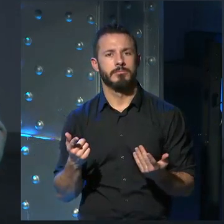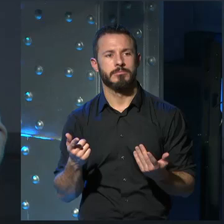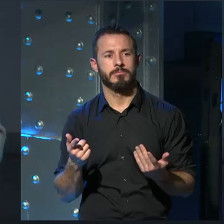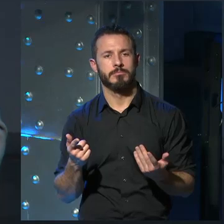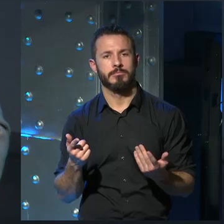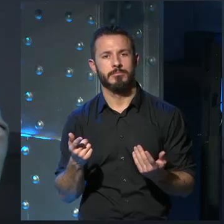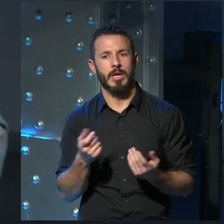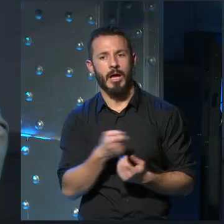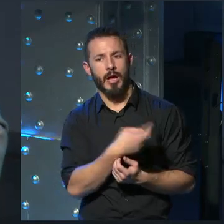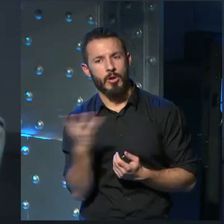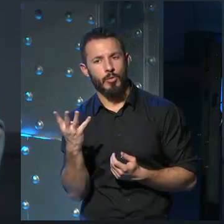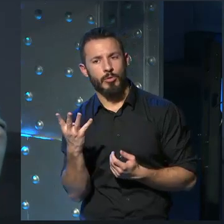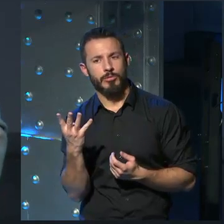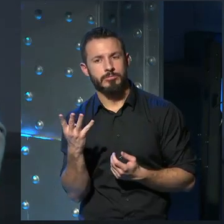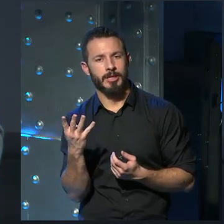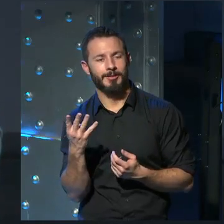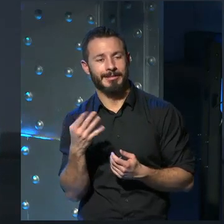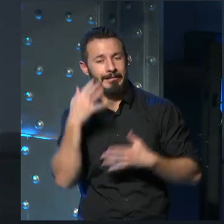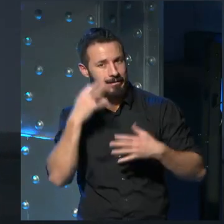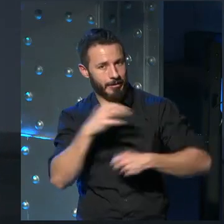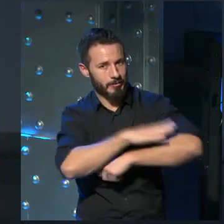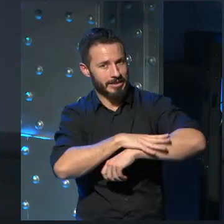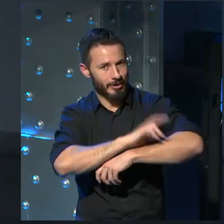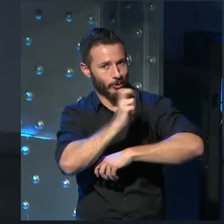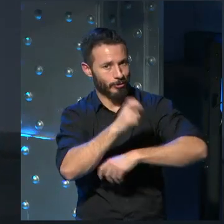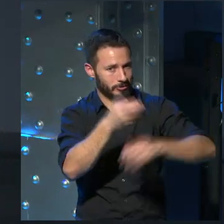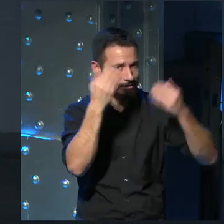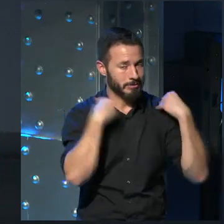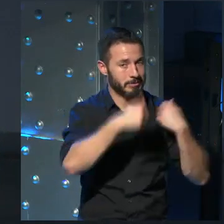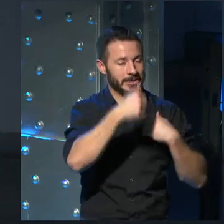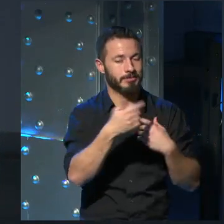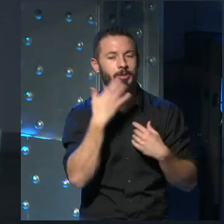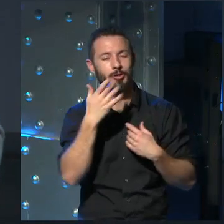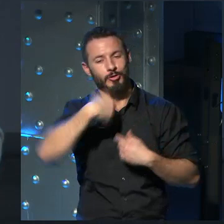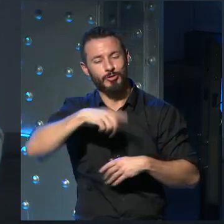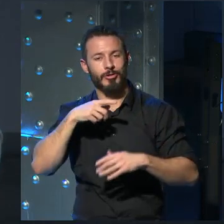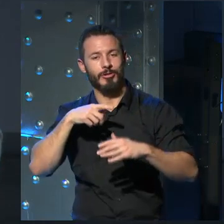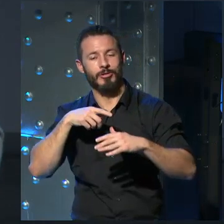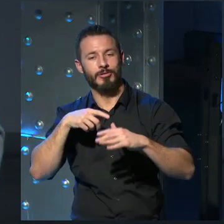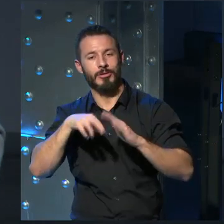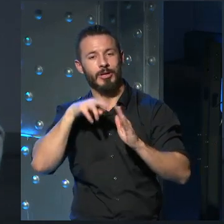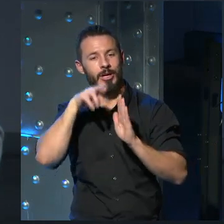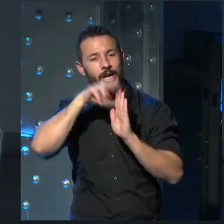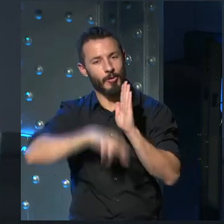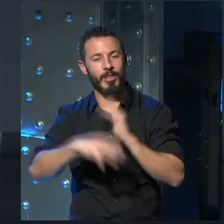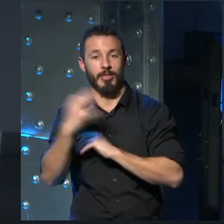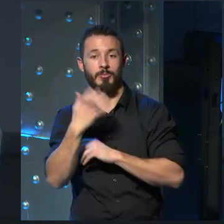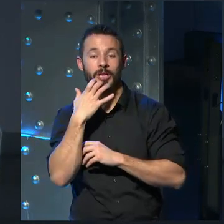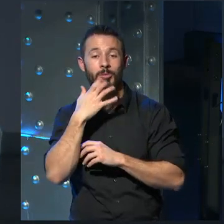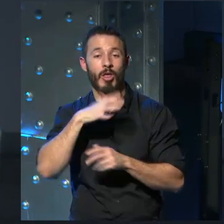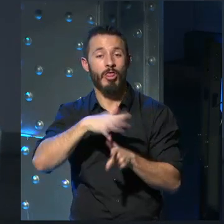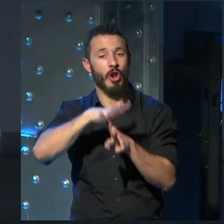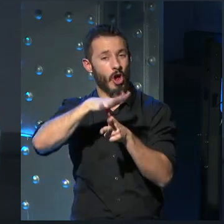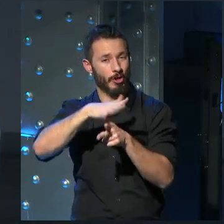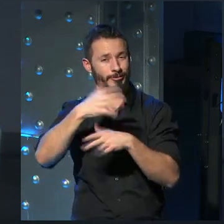están más asociados a otros ministerios, pero que es nuestra obligación el regularlos. Me refiero, por ejemplo, a la utilización de los drones, y en